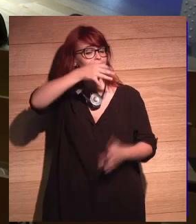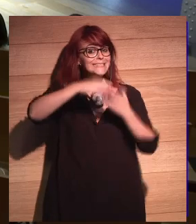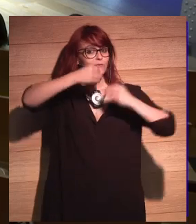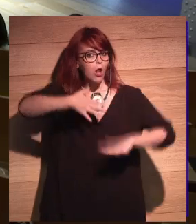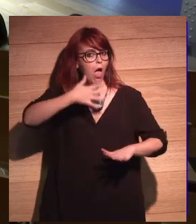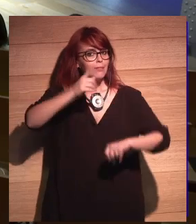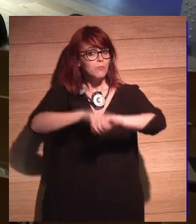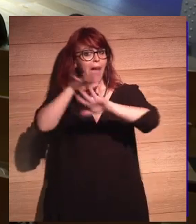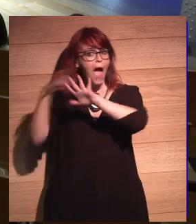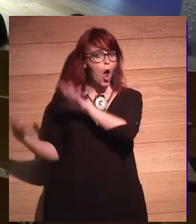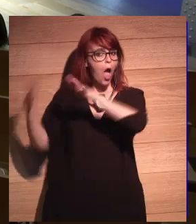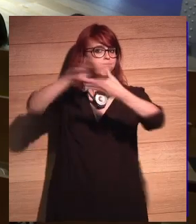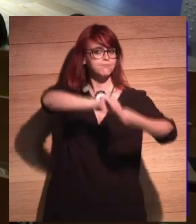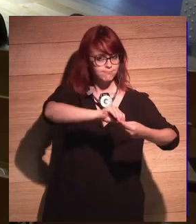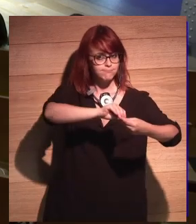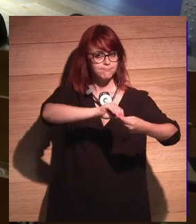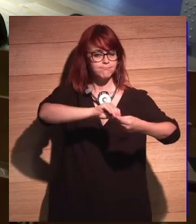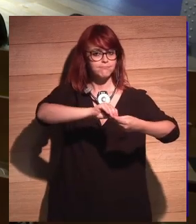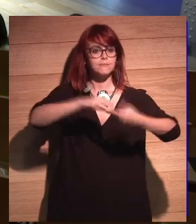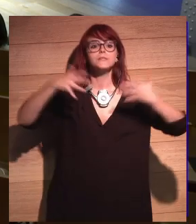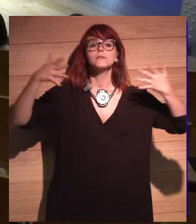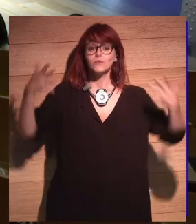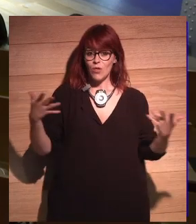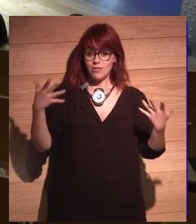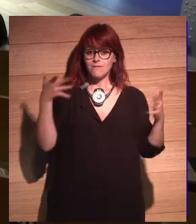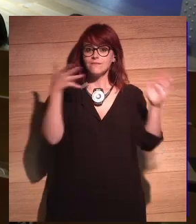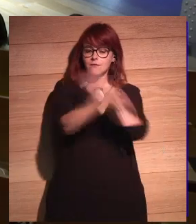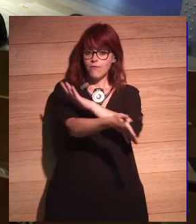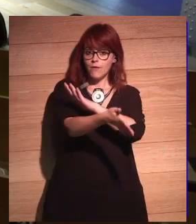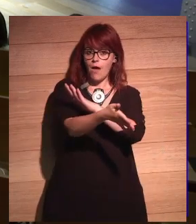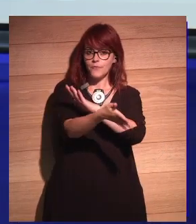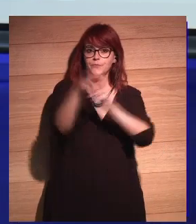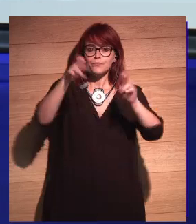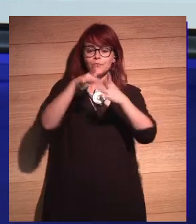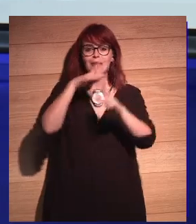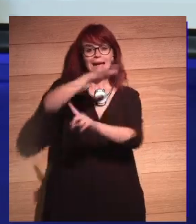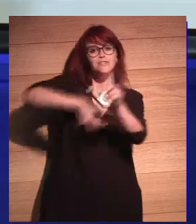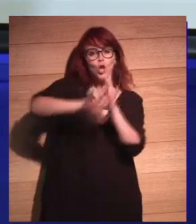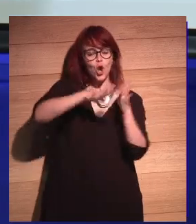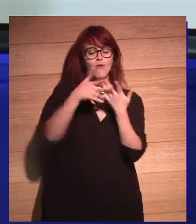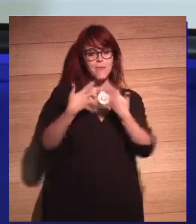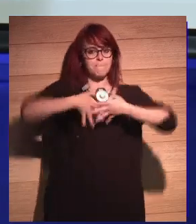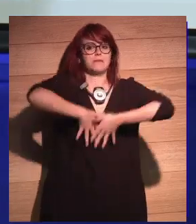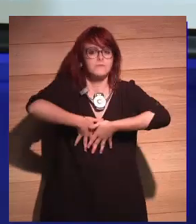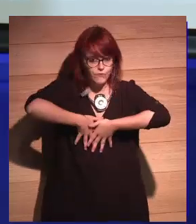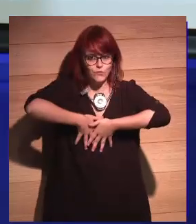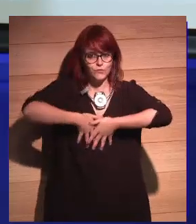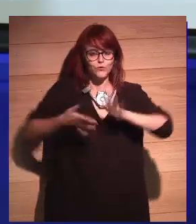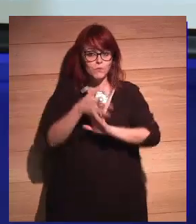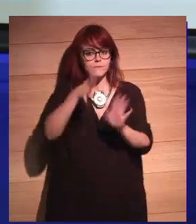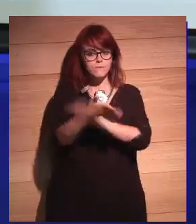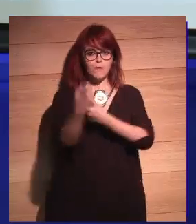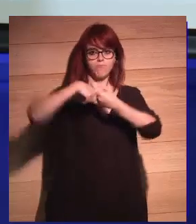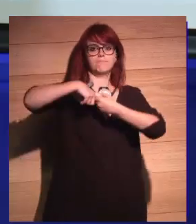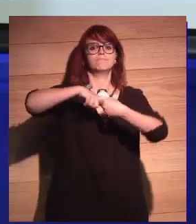tiempo real. Entonces, se está creando este entorno inmersivo y